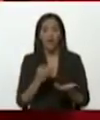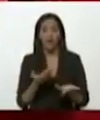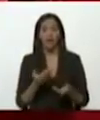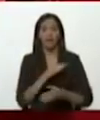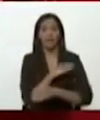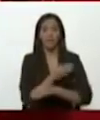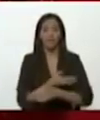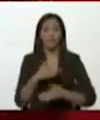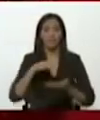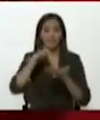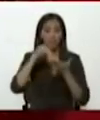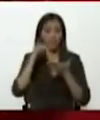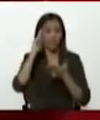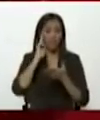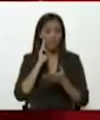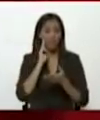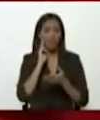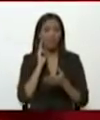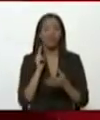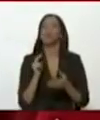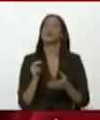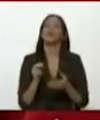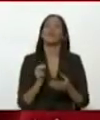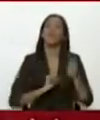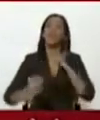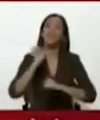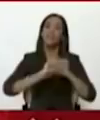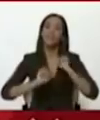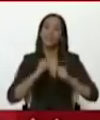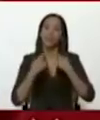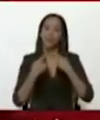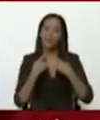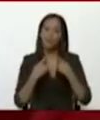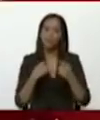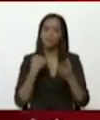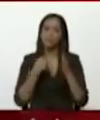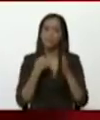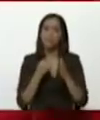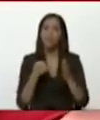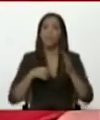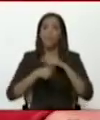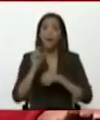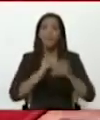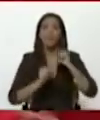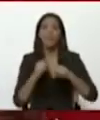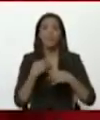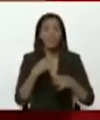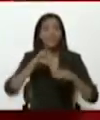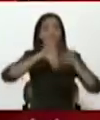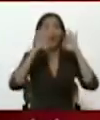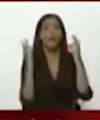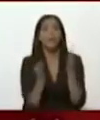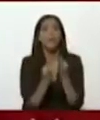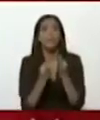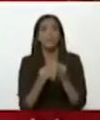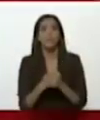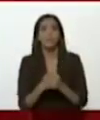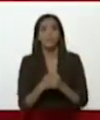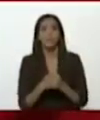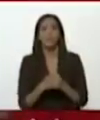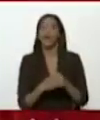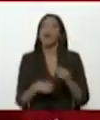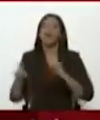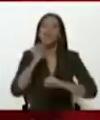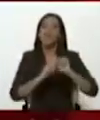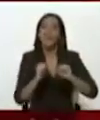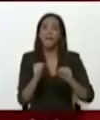defender una cuestión institucional. Va a defender los intereses de su familia. Mango, va a defender los intereses de su